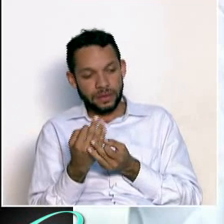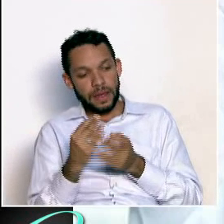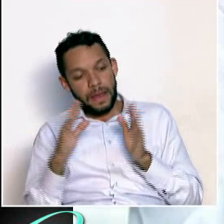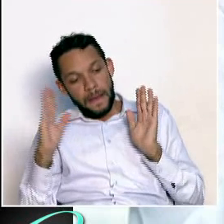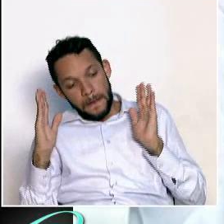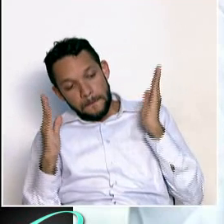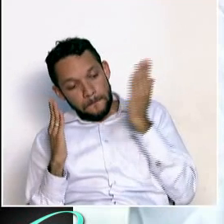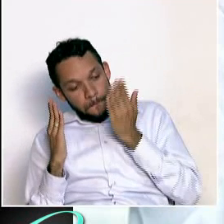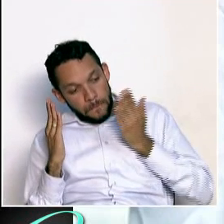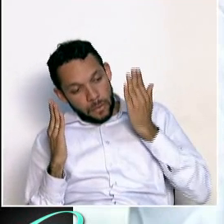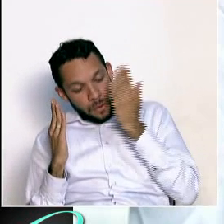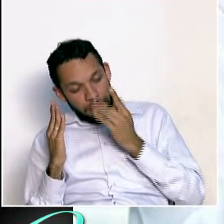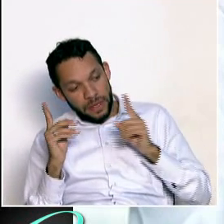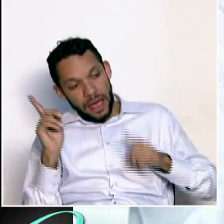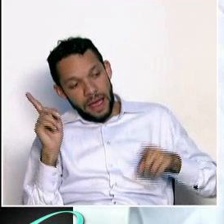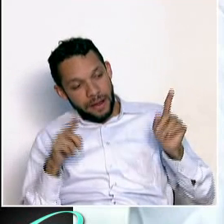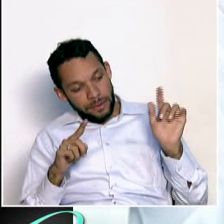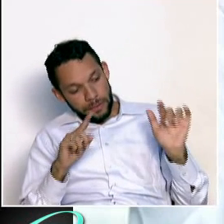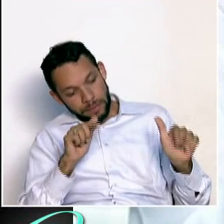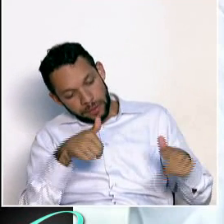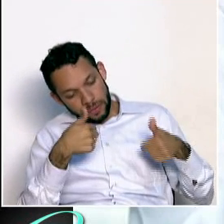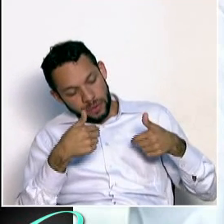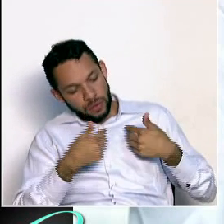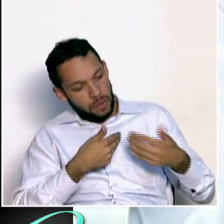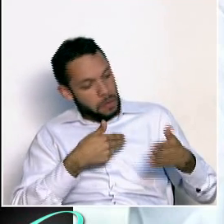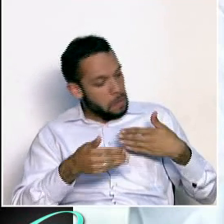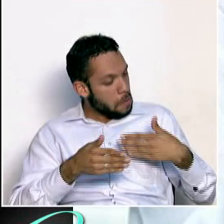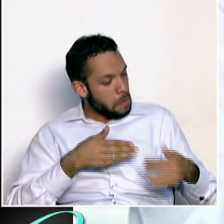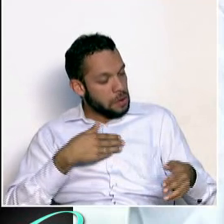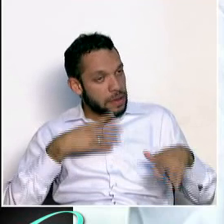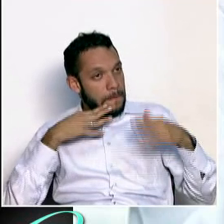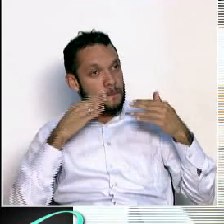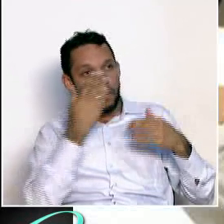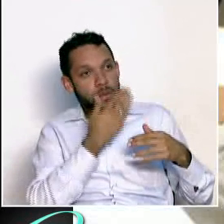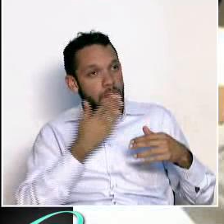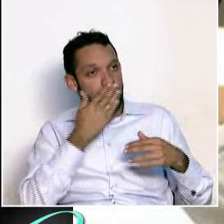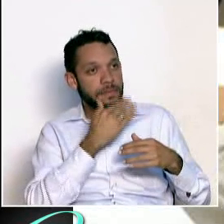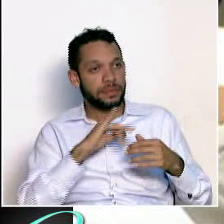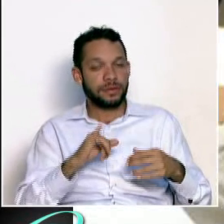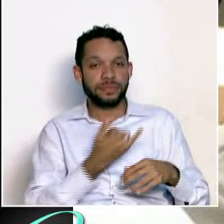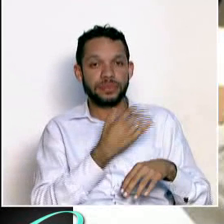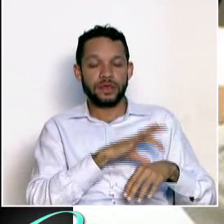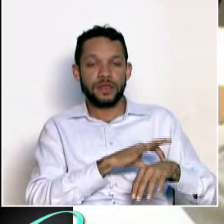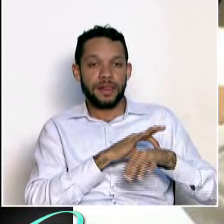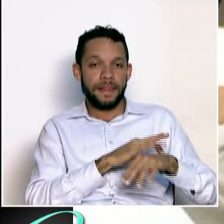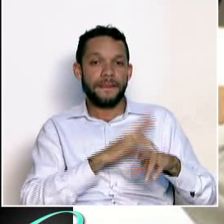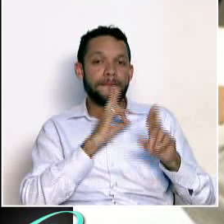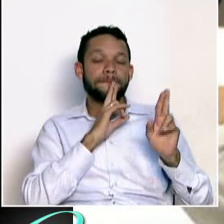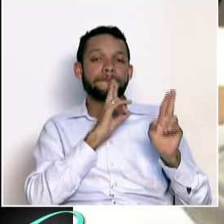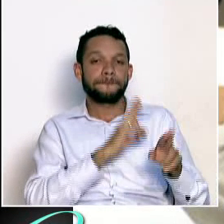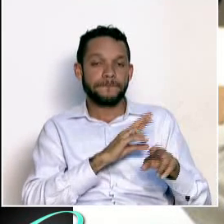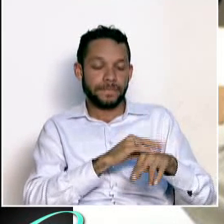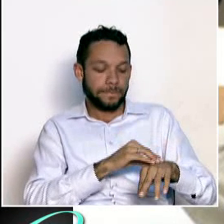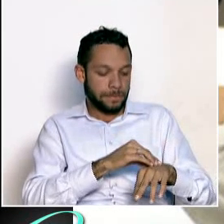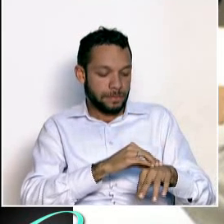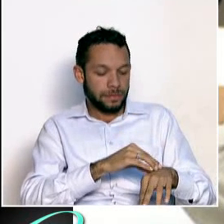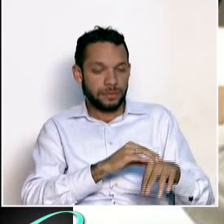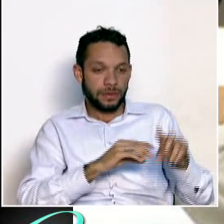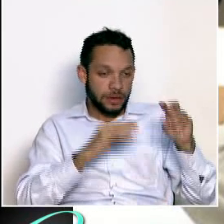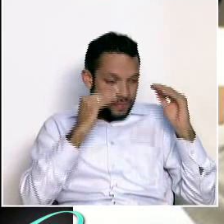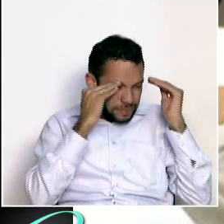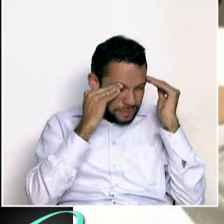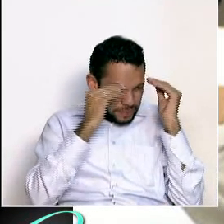aunque el médico se oponga, nosotros vamos a agotar recursos. El doctor Nayar hipnotizaba al joven